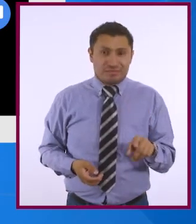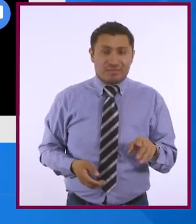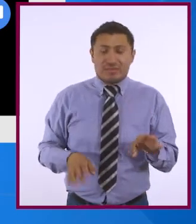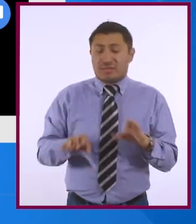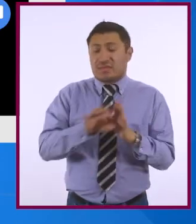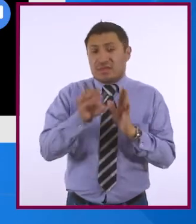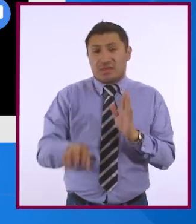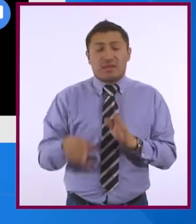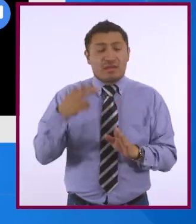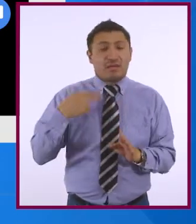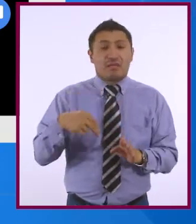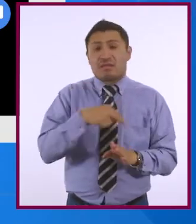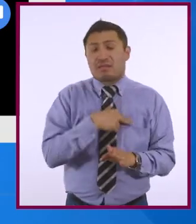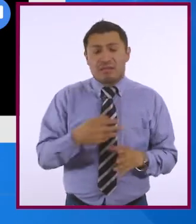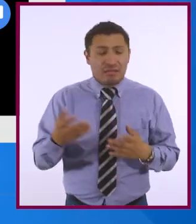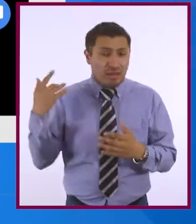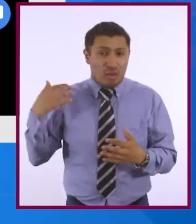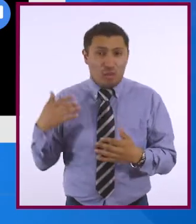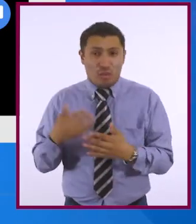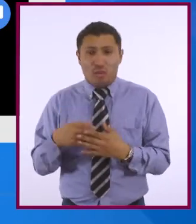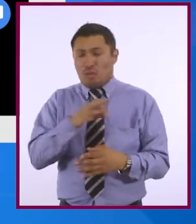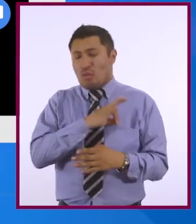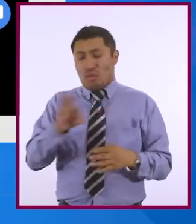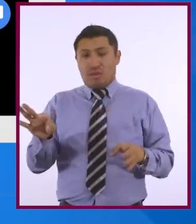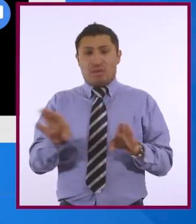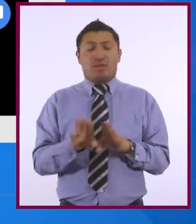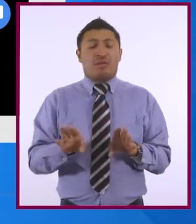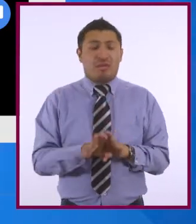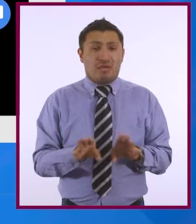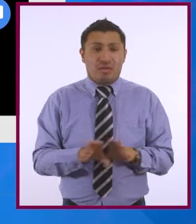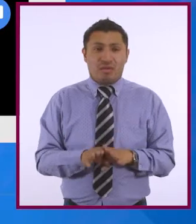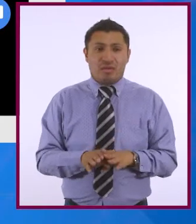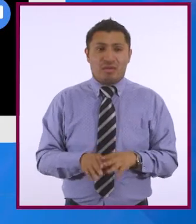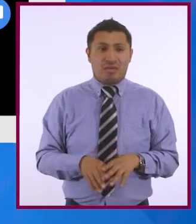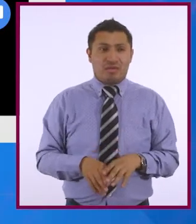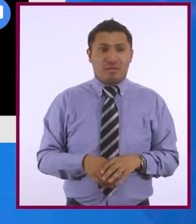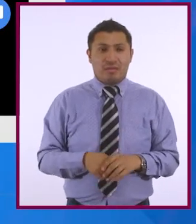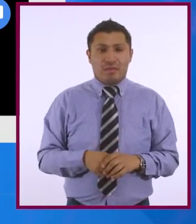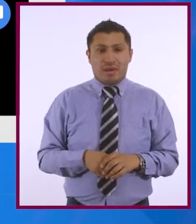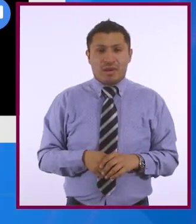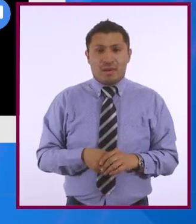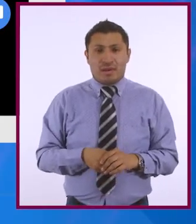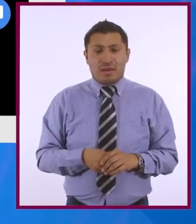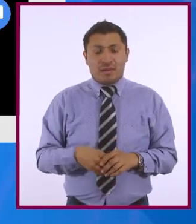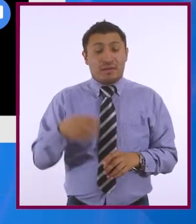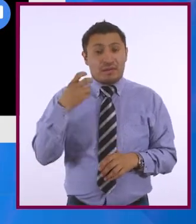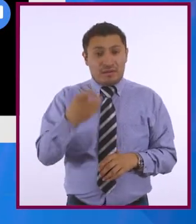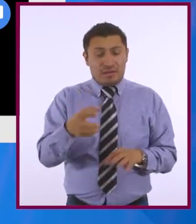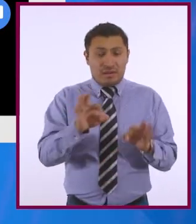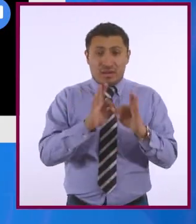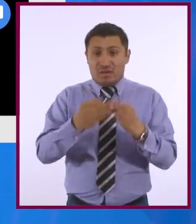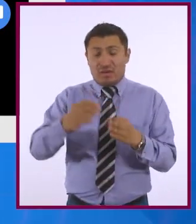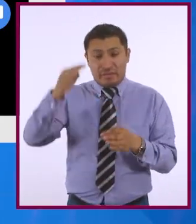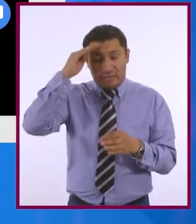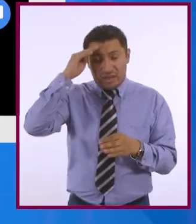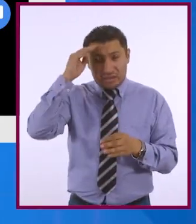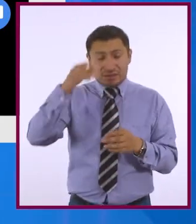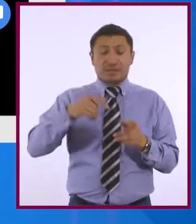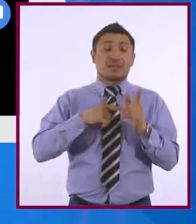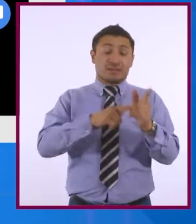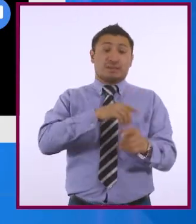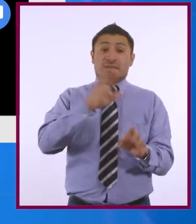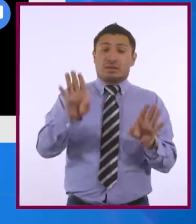digamos, nosotros que hemos sido o pudimos haber sido con esta disciplina y que sigue siendo